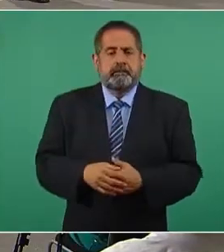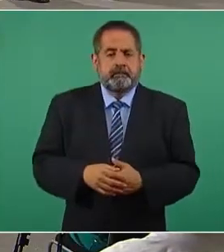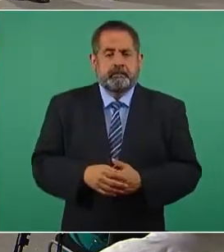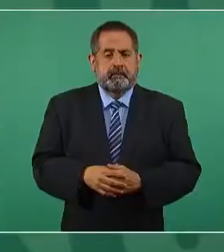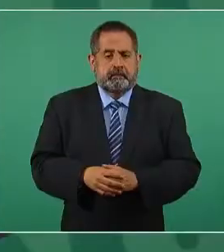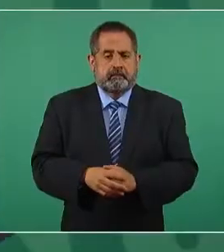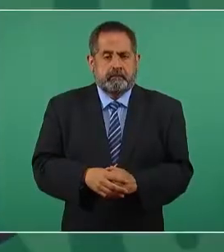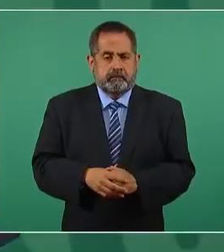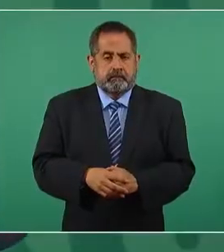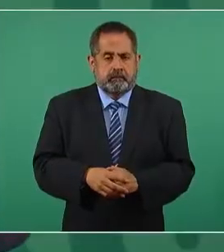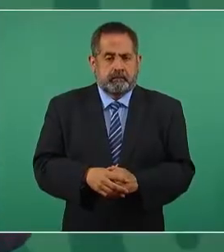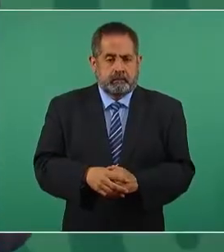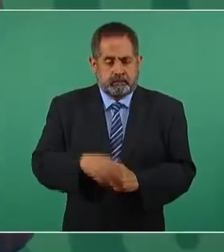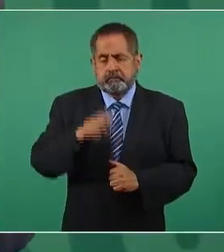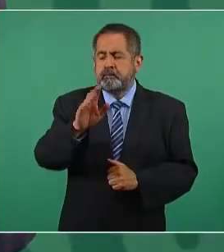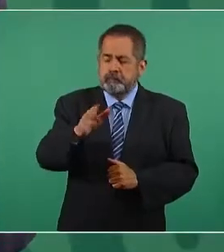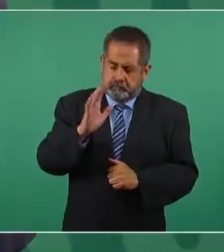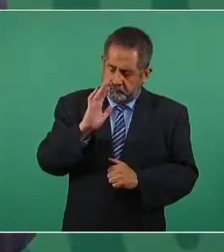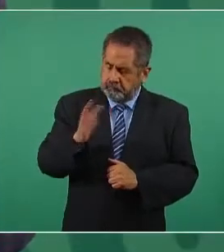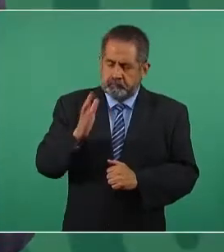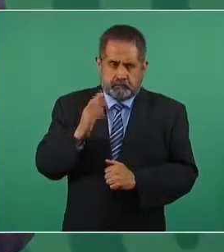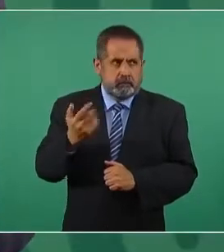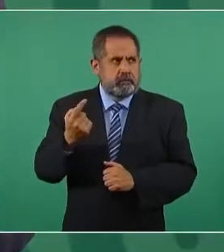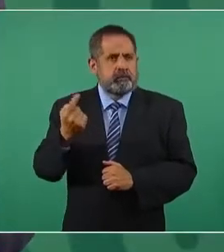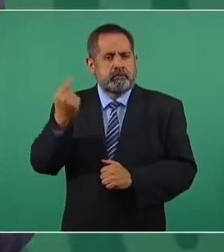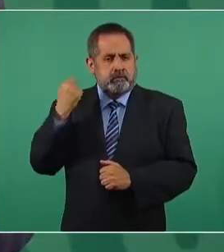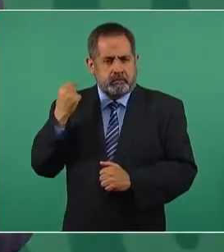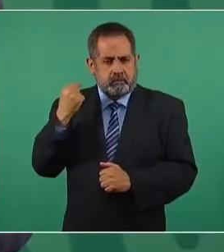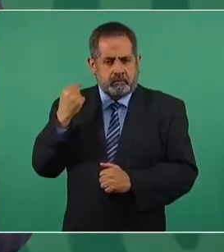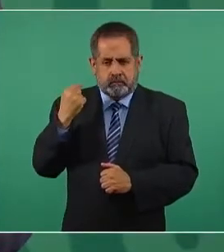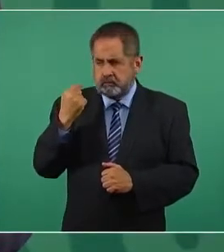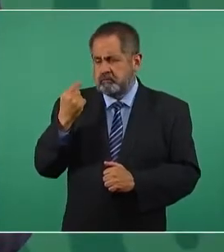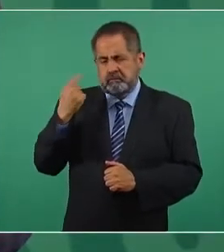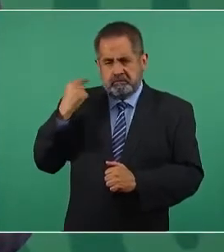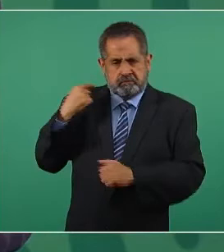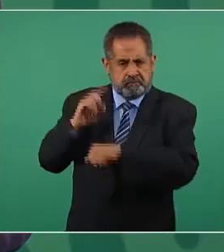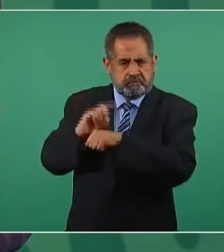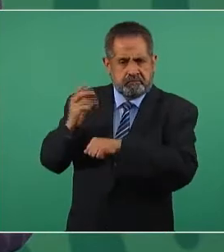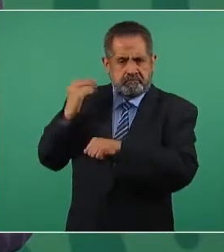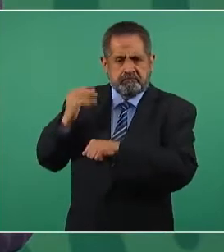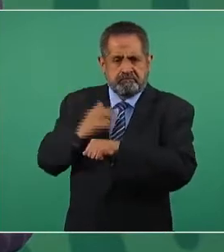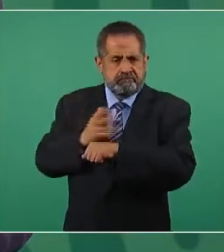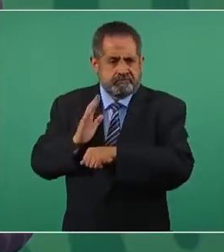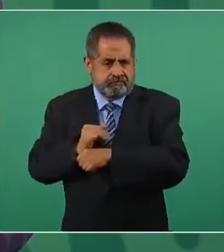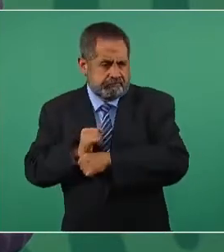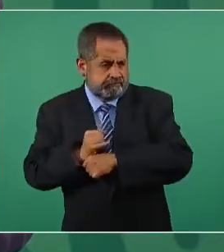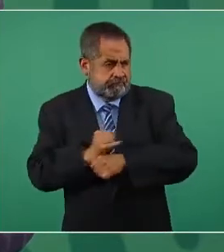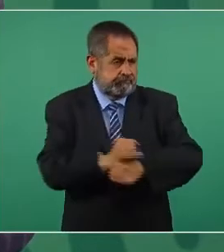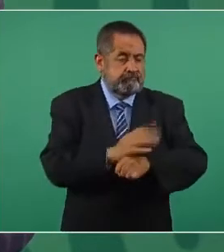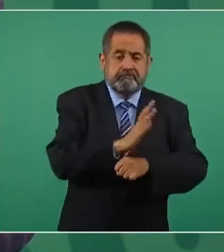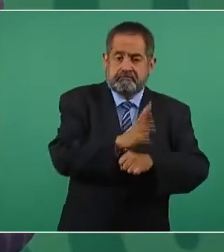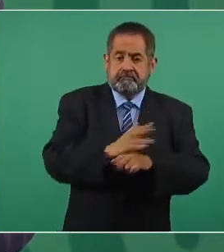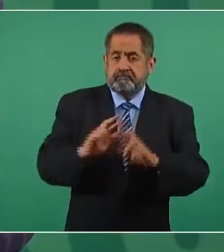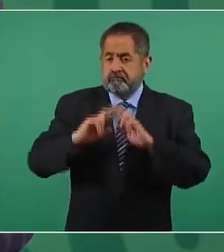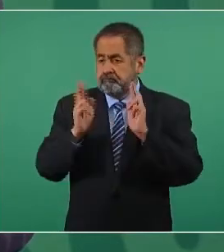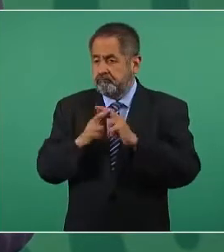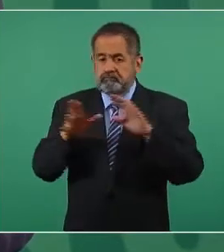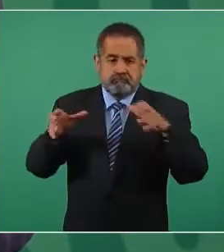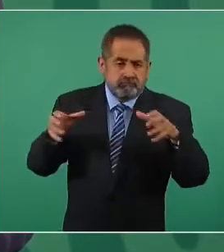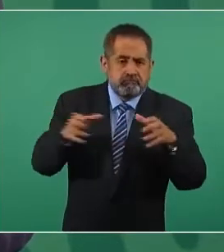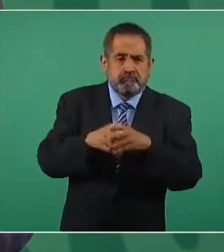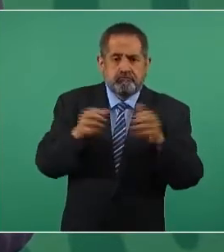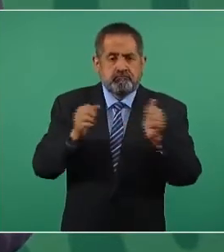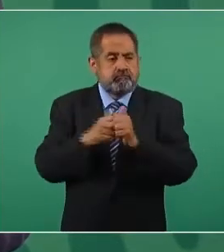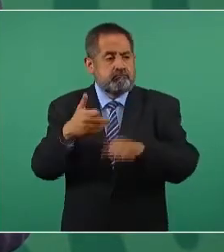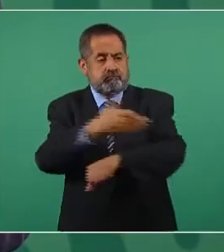haciendo ya un trabajo desde hace algunos días han habido reuniones con